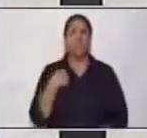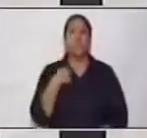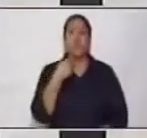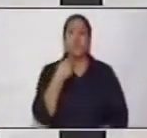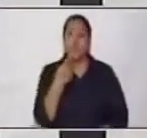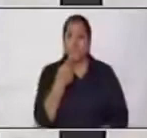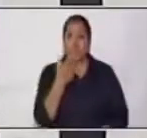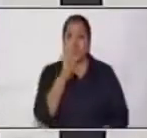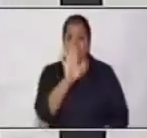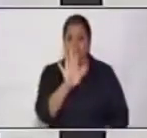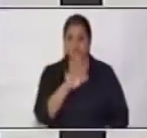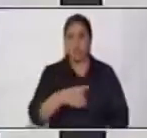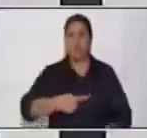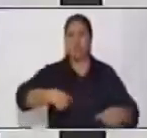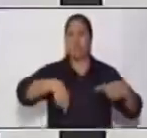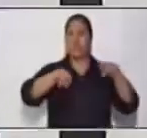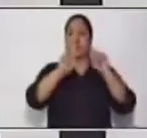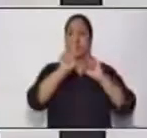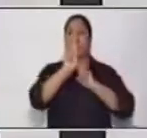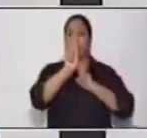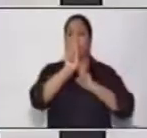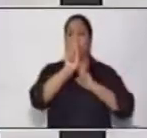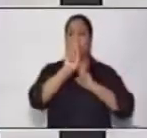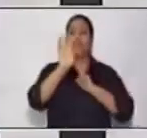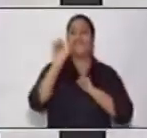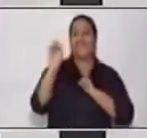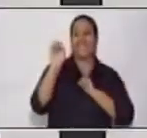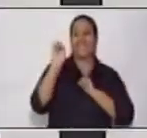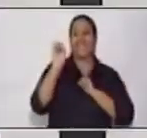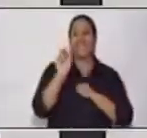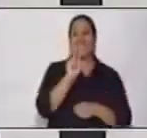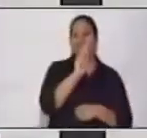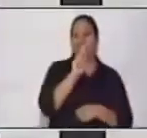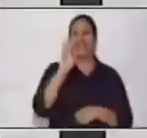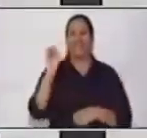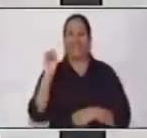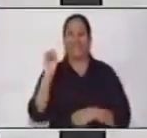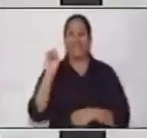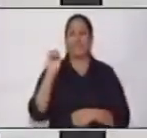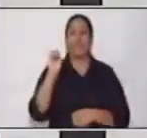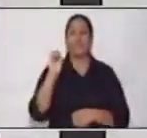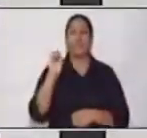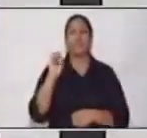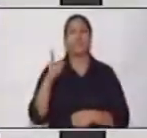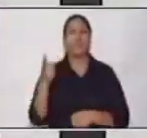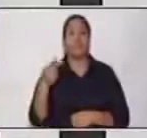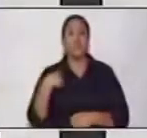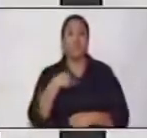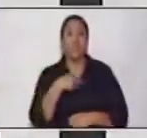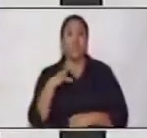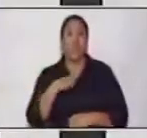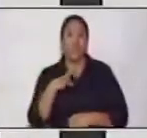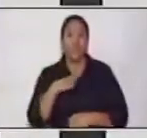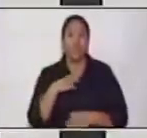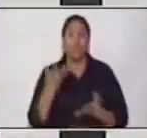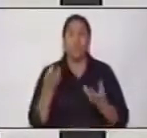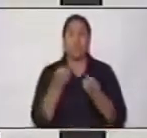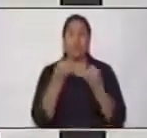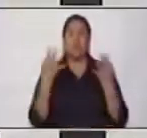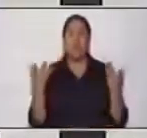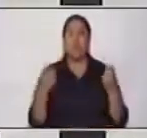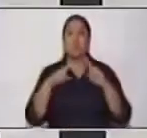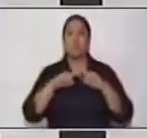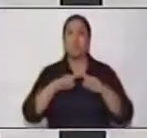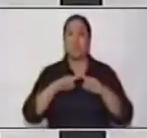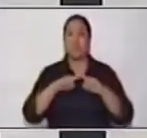y iba a ser 0, y va a ser 0, obtuvimos el valor para x, que